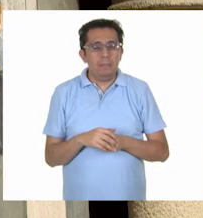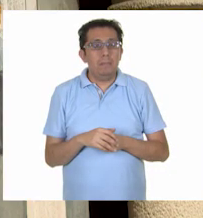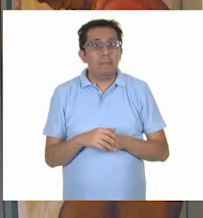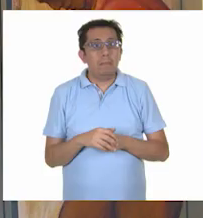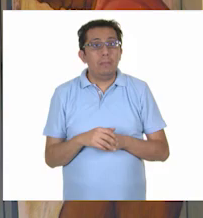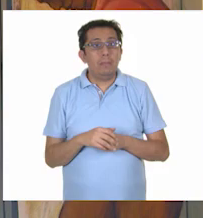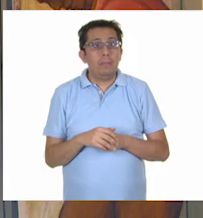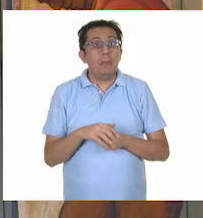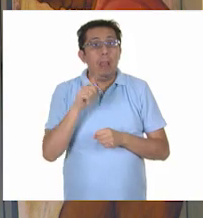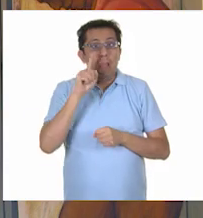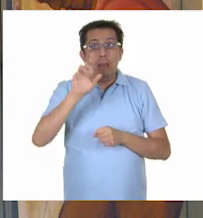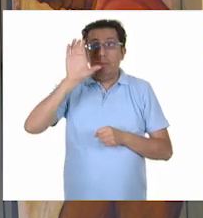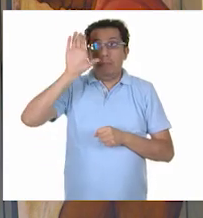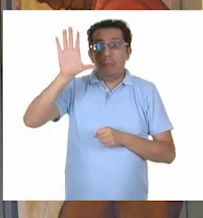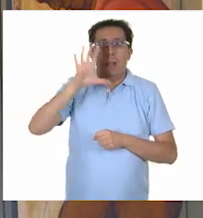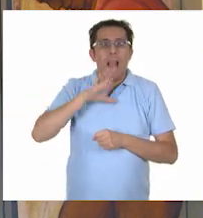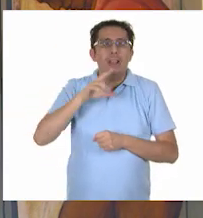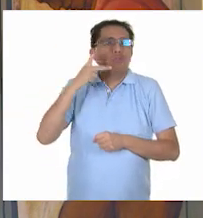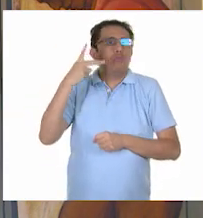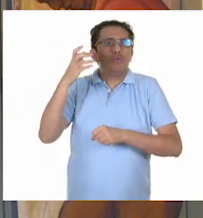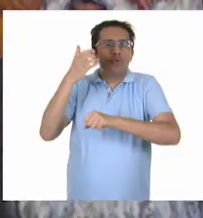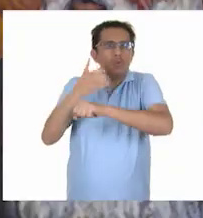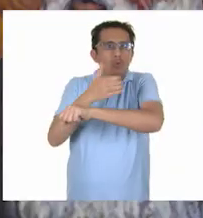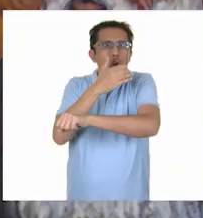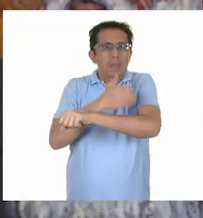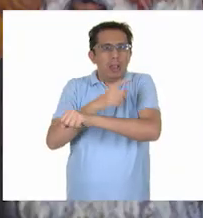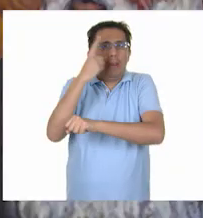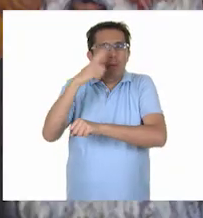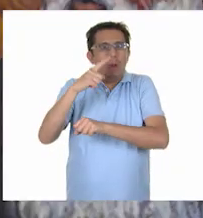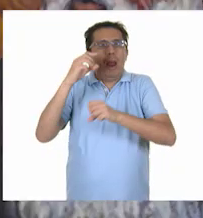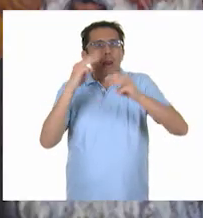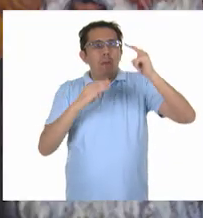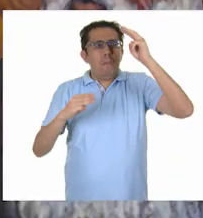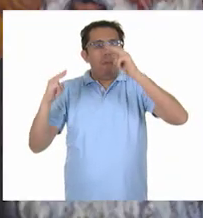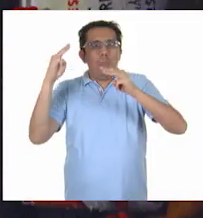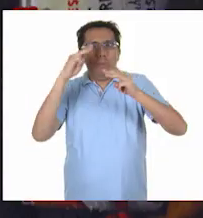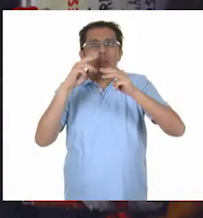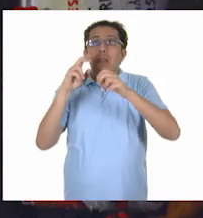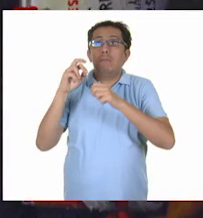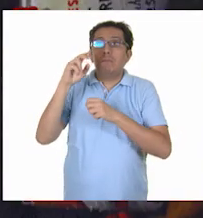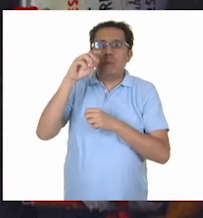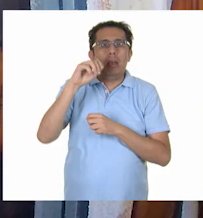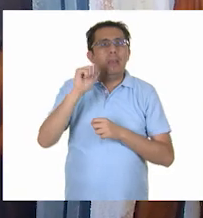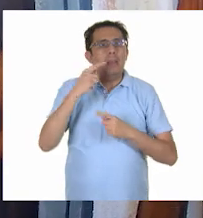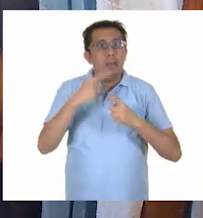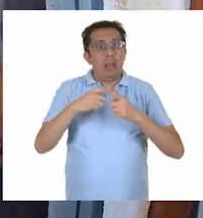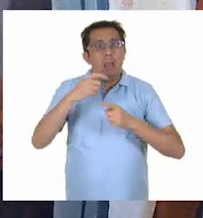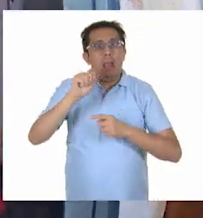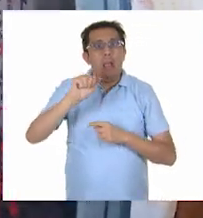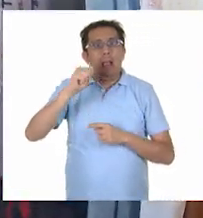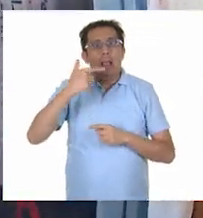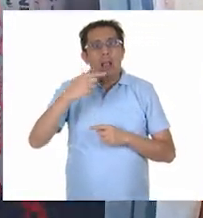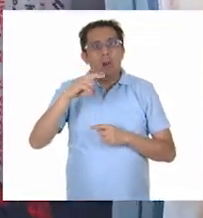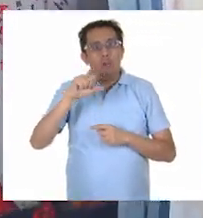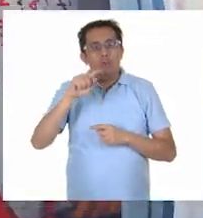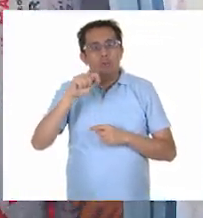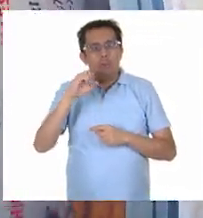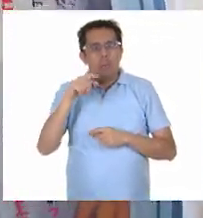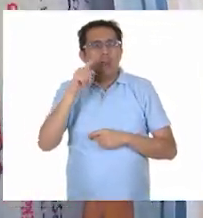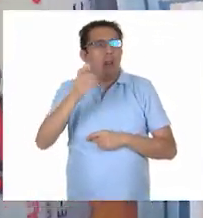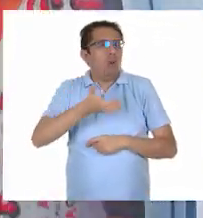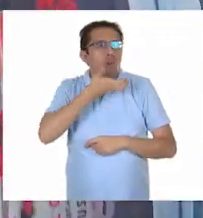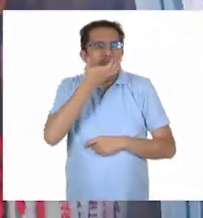En uno de los costados aparecen sus compañeros de alpinismo. Agustín Arrieta, un pintor costumbrista del siglo